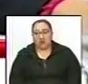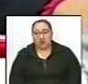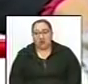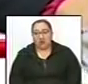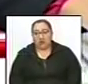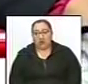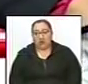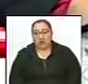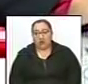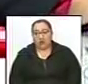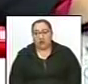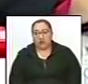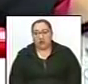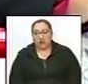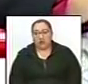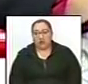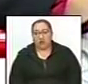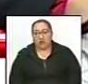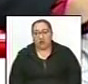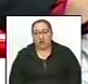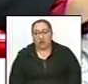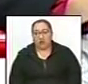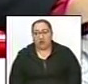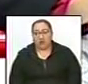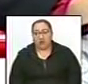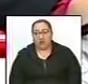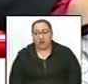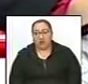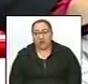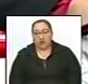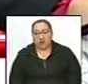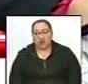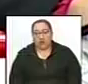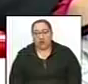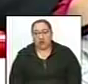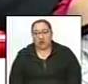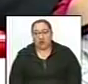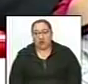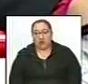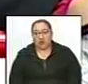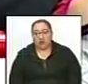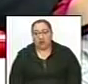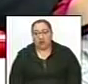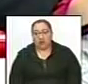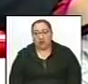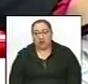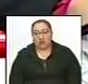Si me permite hacer uso de la palabra, congresista. Quería saludar... Palabra, congresista, estaba en la palabra.